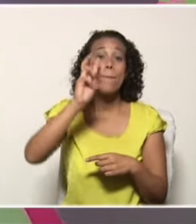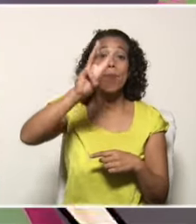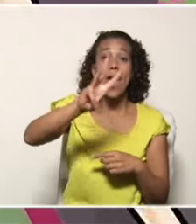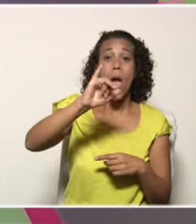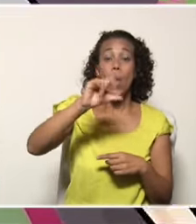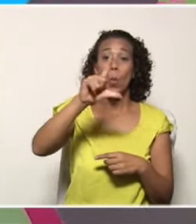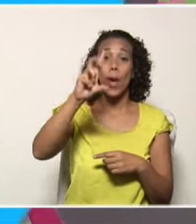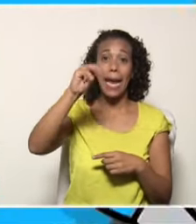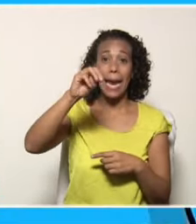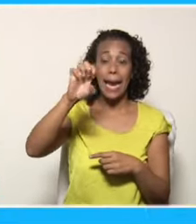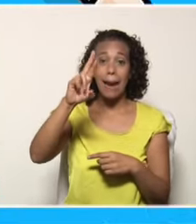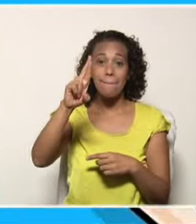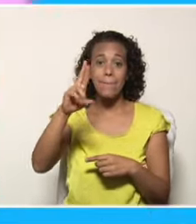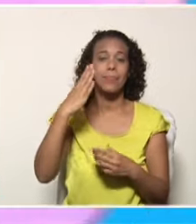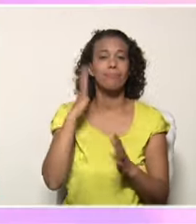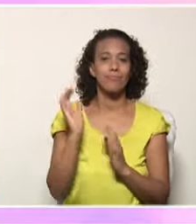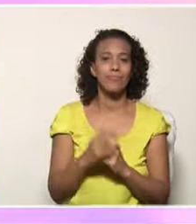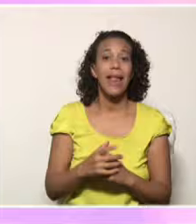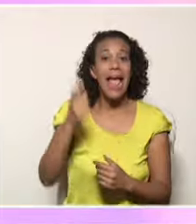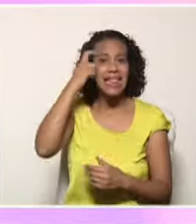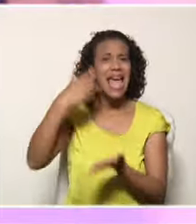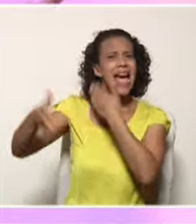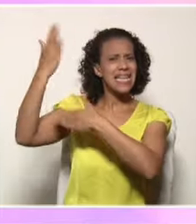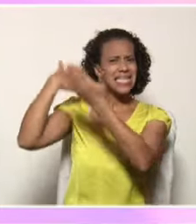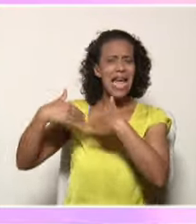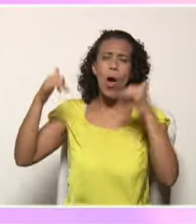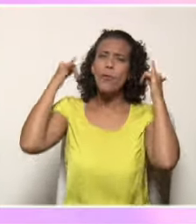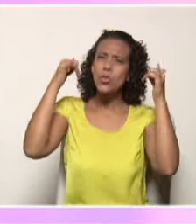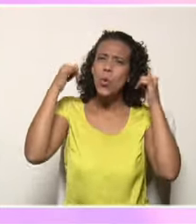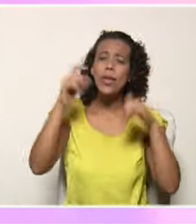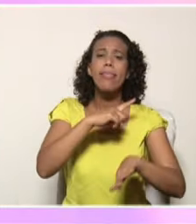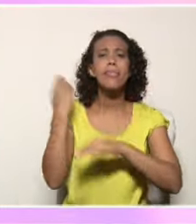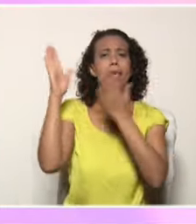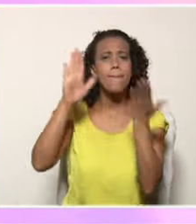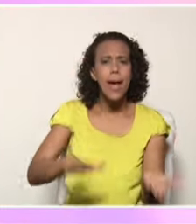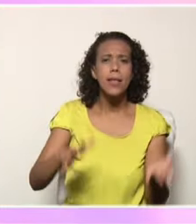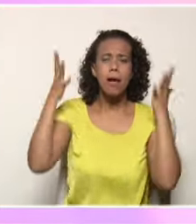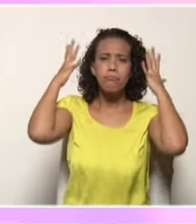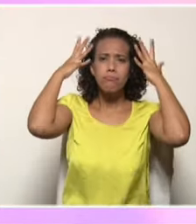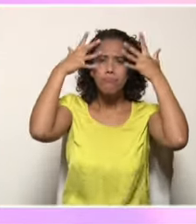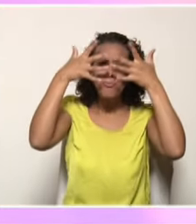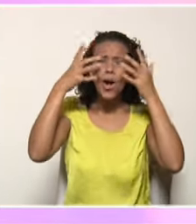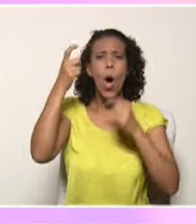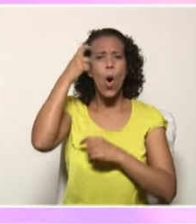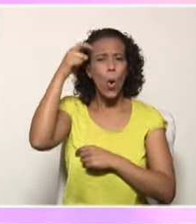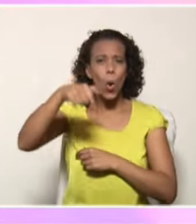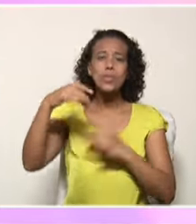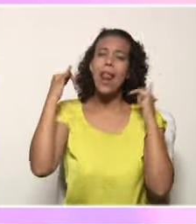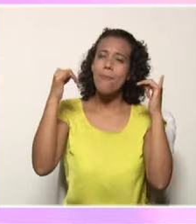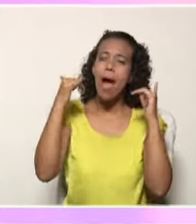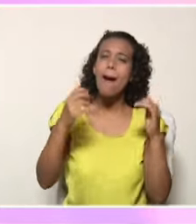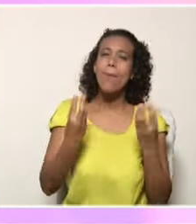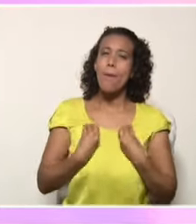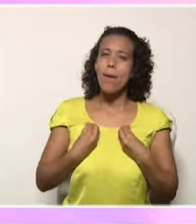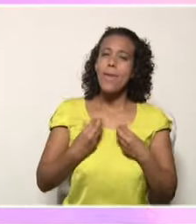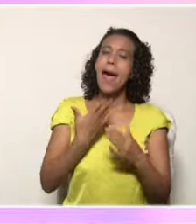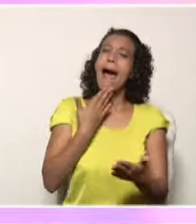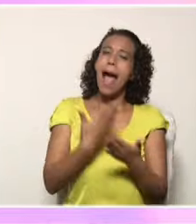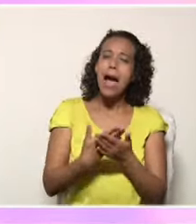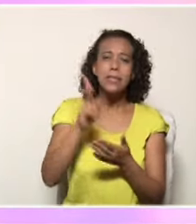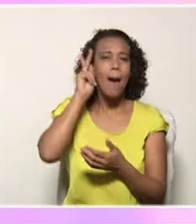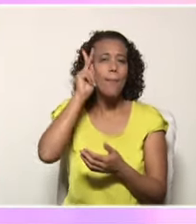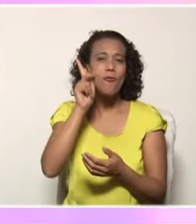área de castellano. El día de ayer conmemorábamos la muerte de Andrés Bello. Hoy por hoy celebramos su vida gracias al